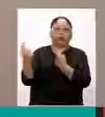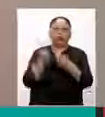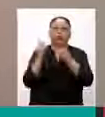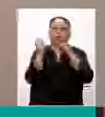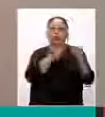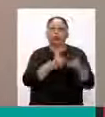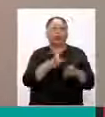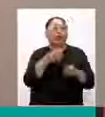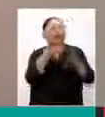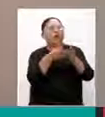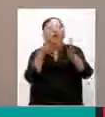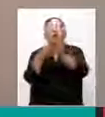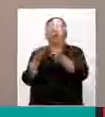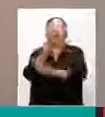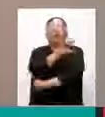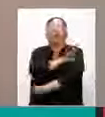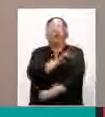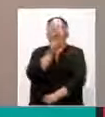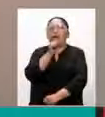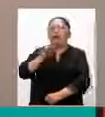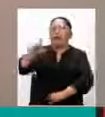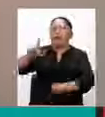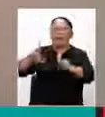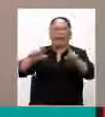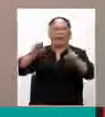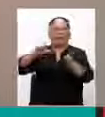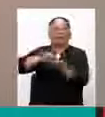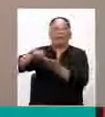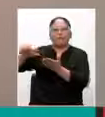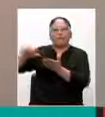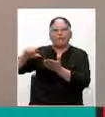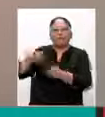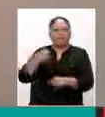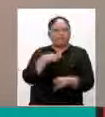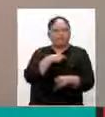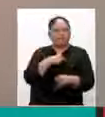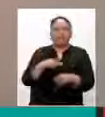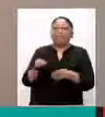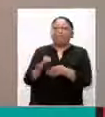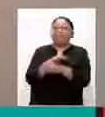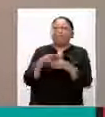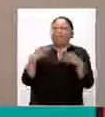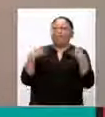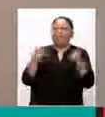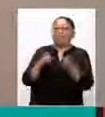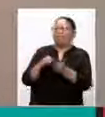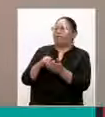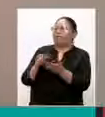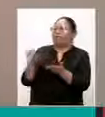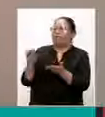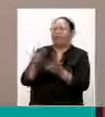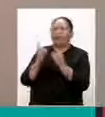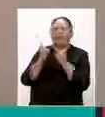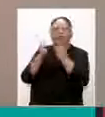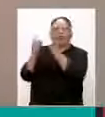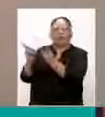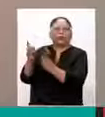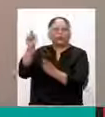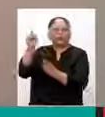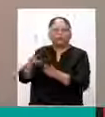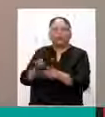clínicas. Estamos exigiendo también al Ministerio de Salud a iniciar, en el marco de la Ley de Emergencia Sanitaria, de una vez